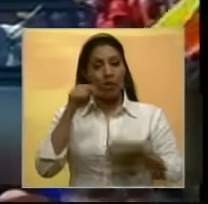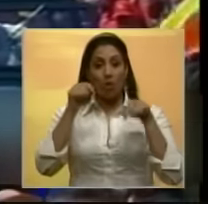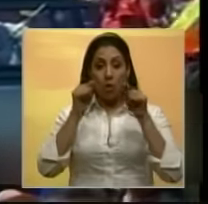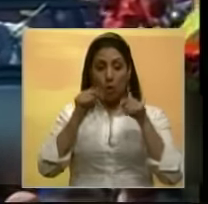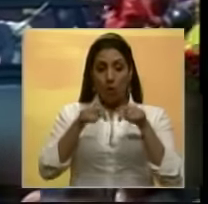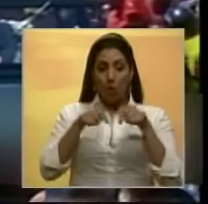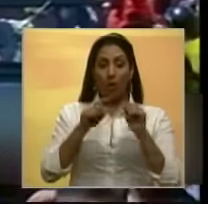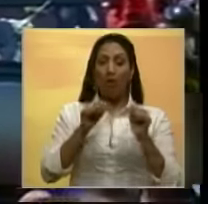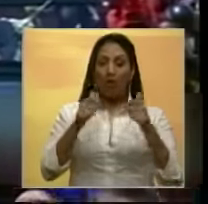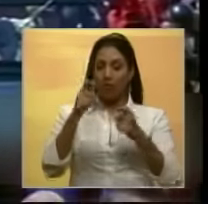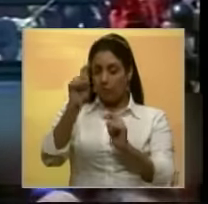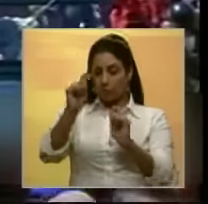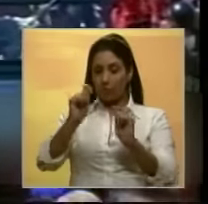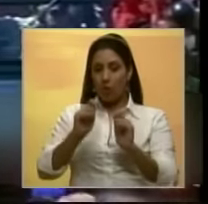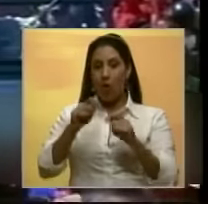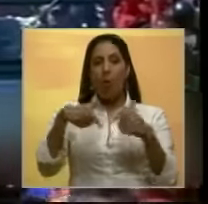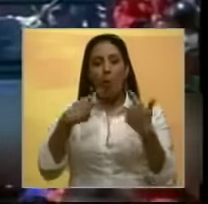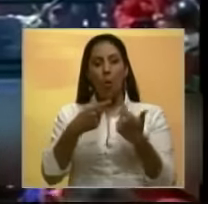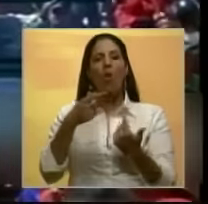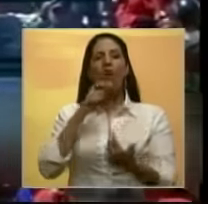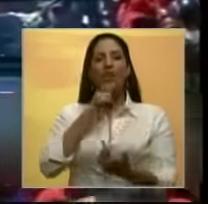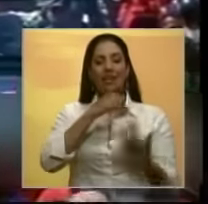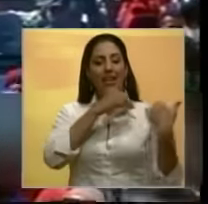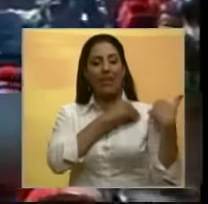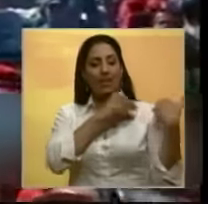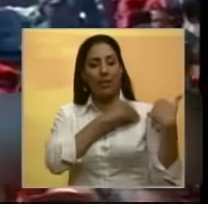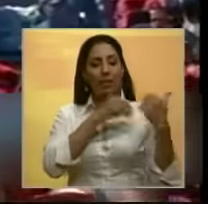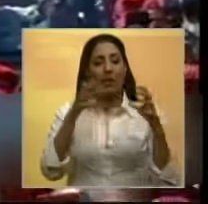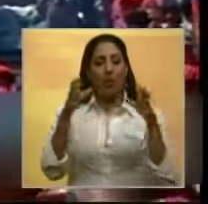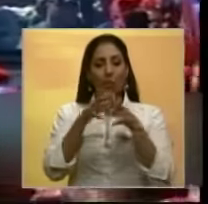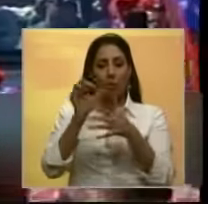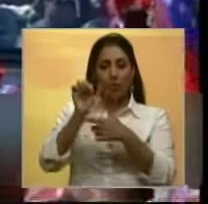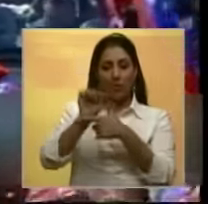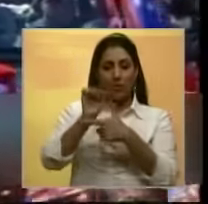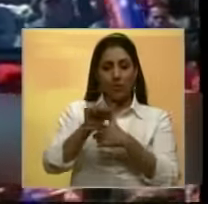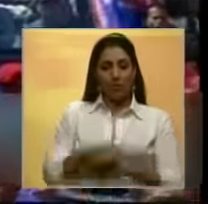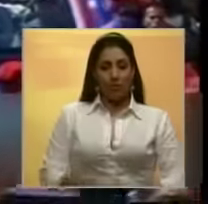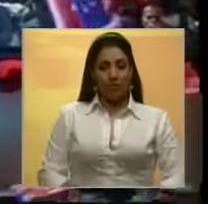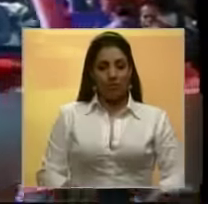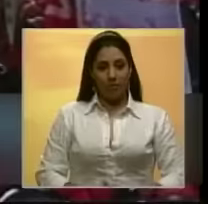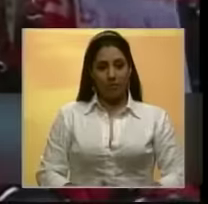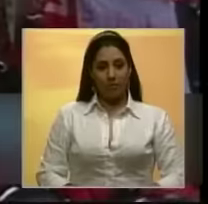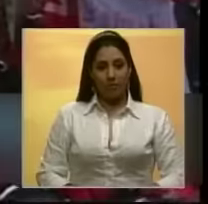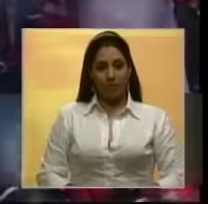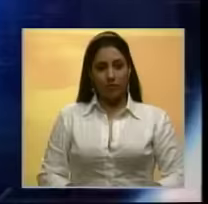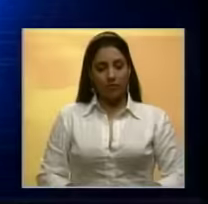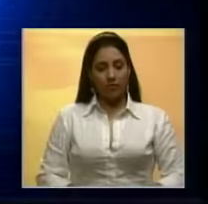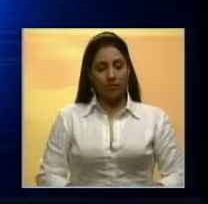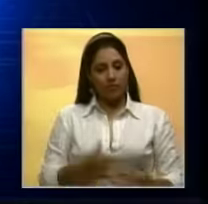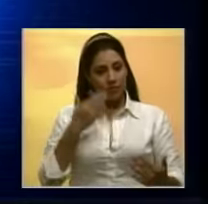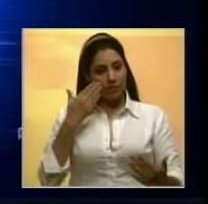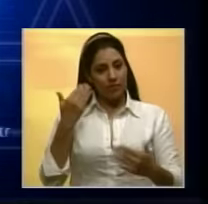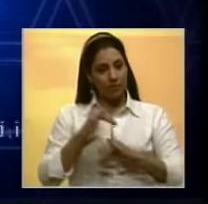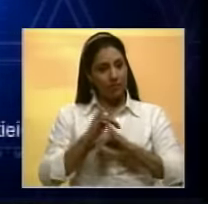hoy está recibiendo este homenaje por parte de representantes del Partido Socialista Unido de Venezuela.